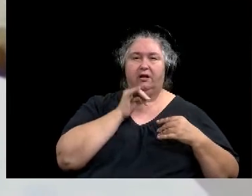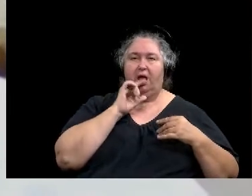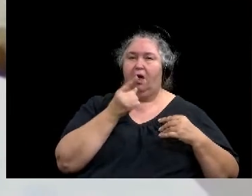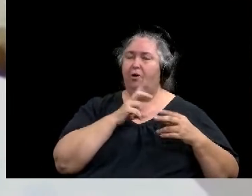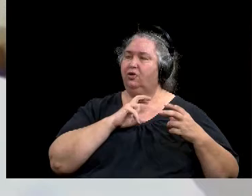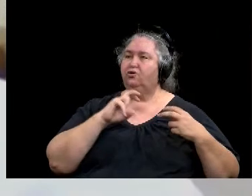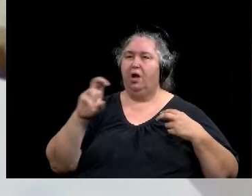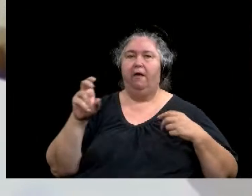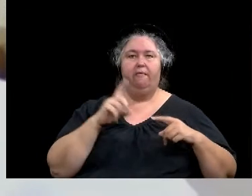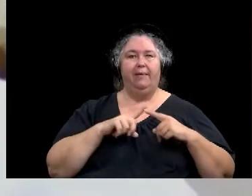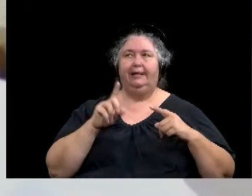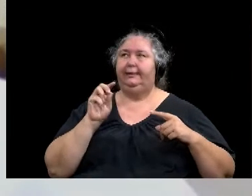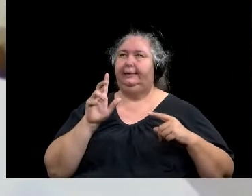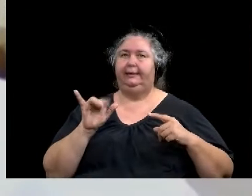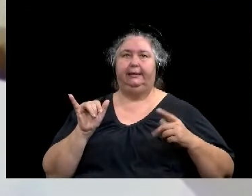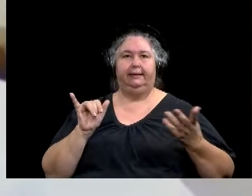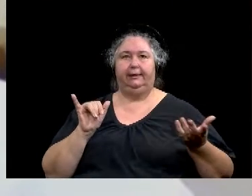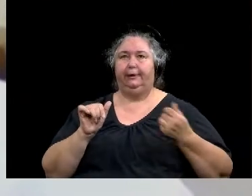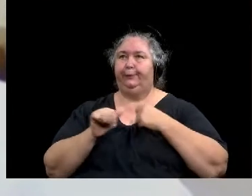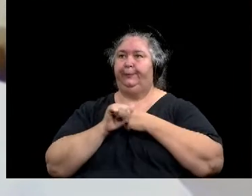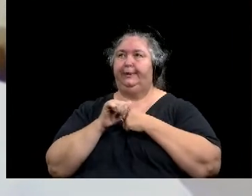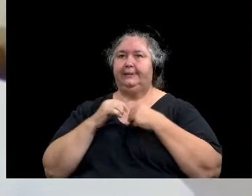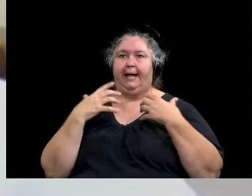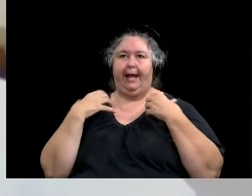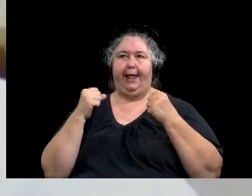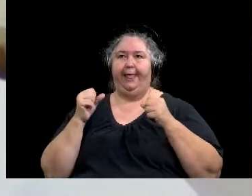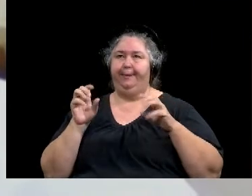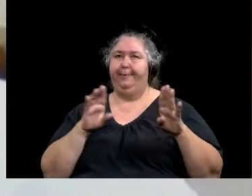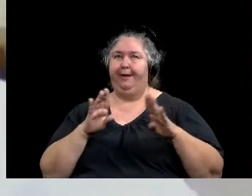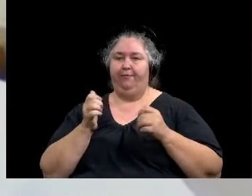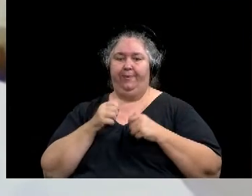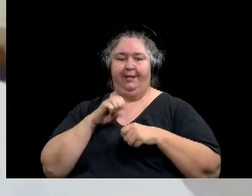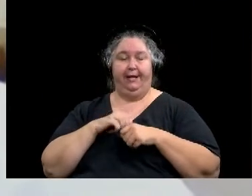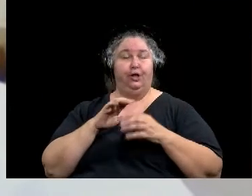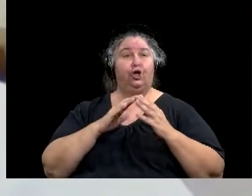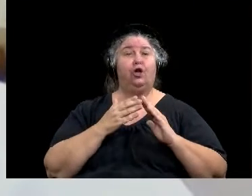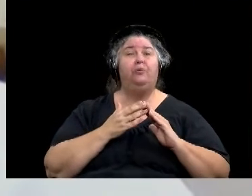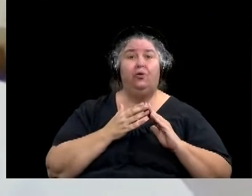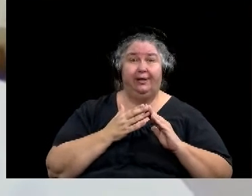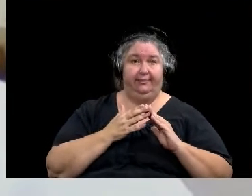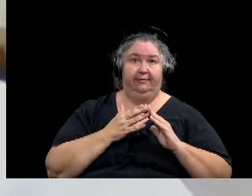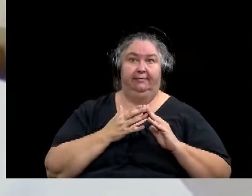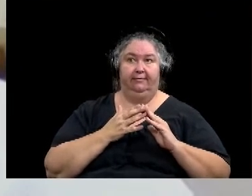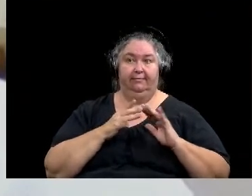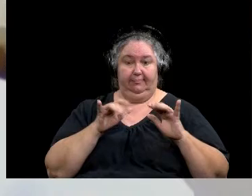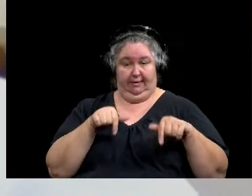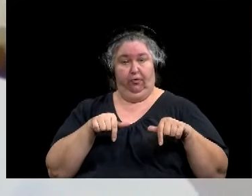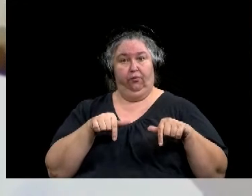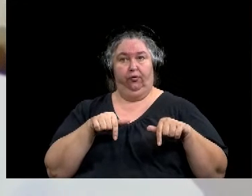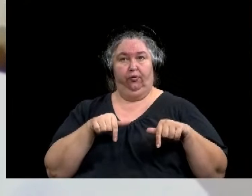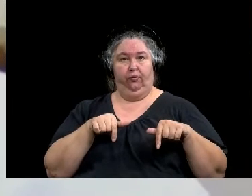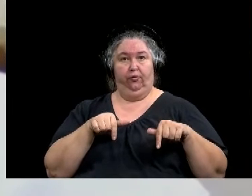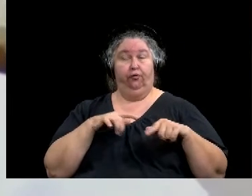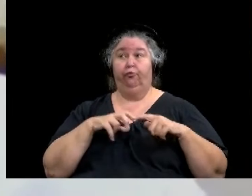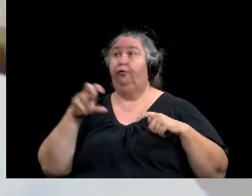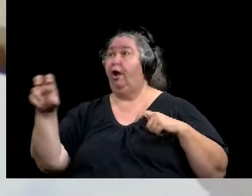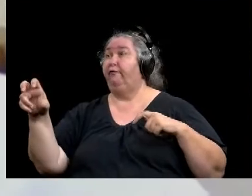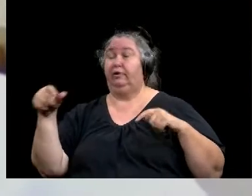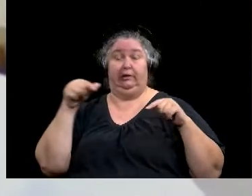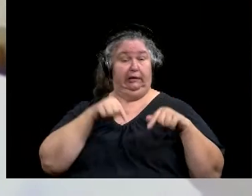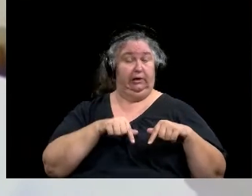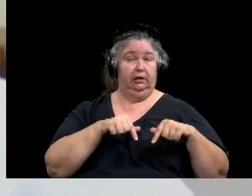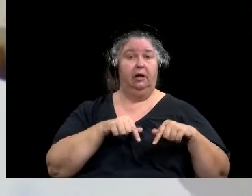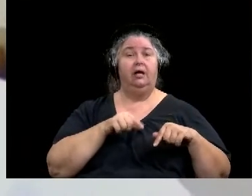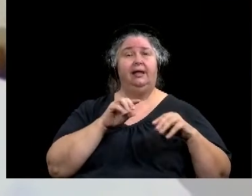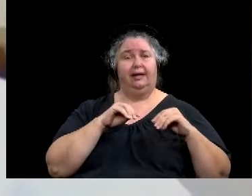contagiarse con el virus así es que no nada más las personas que han están viajado si no los